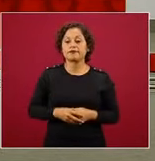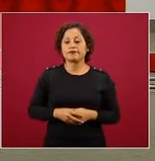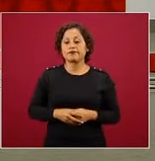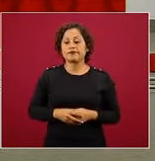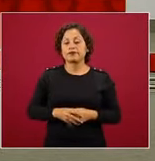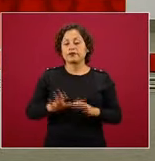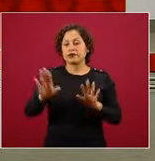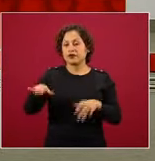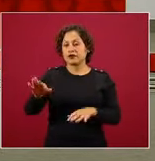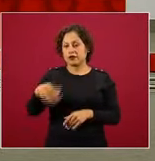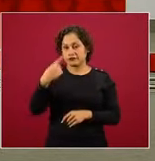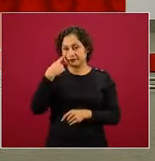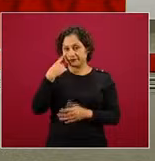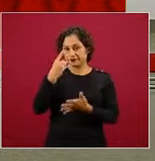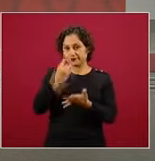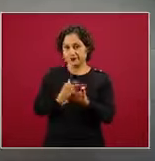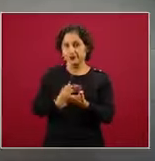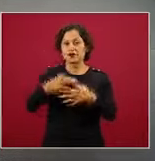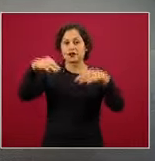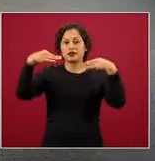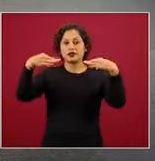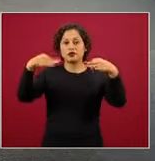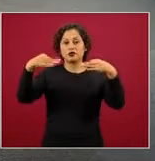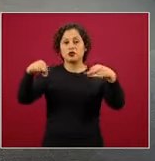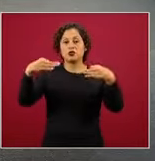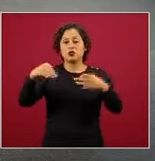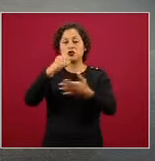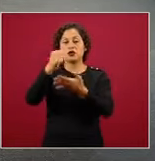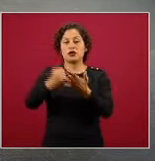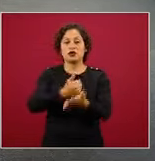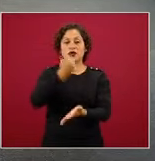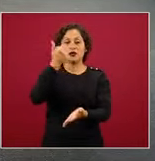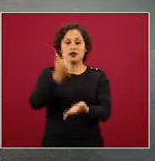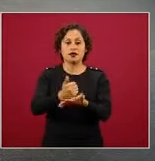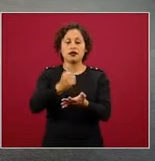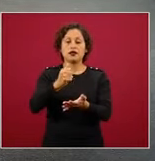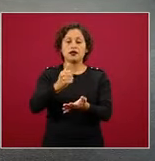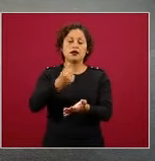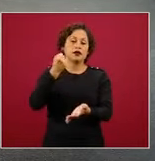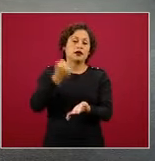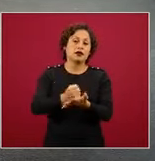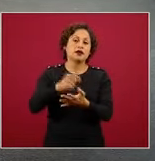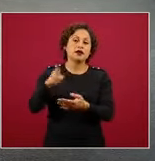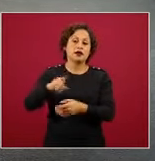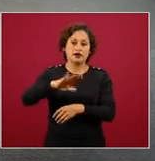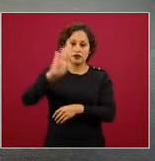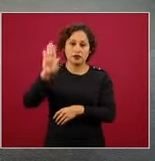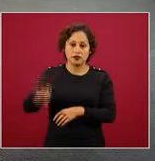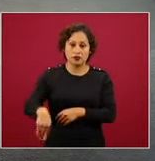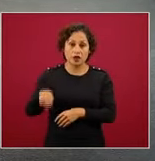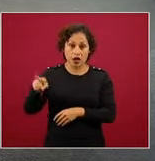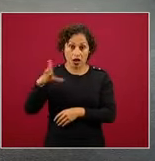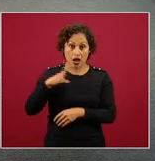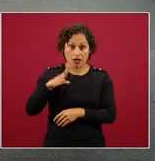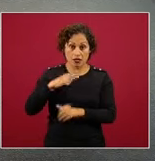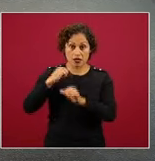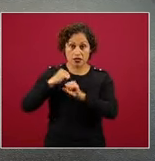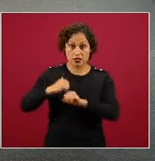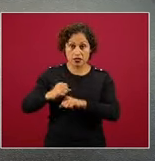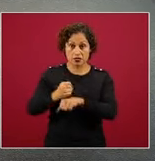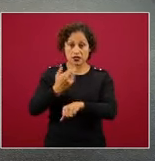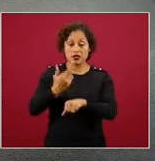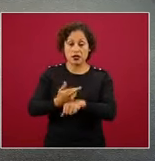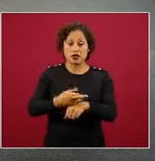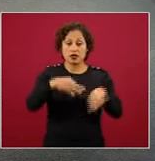defunción lo expide la Secretaría de Salud. Son certificados numerados. Se sabe cuántos certificados se entregaron,